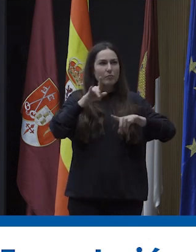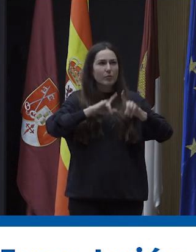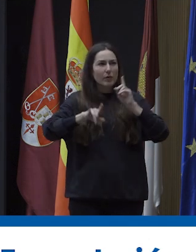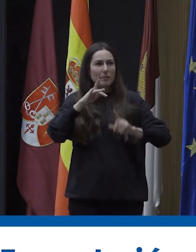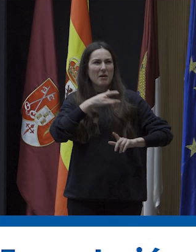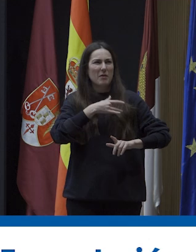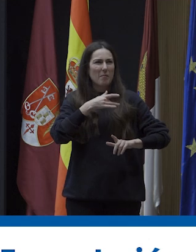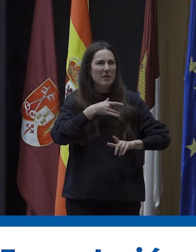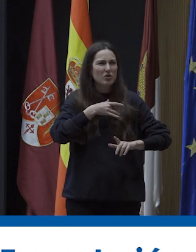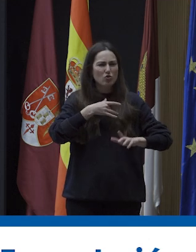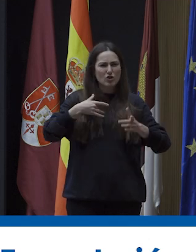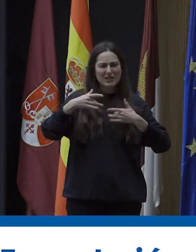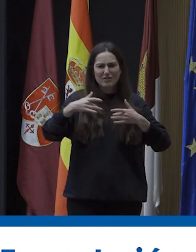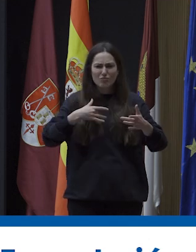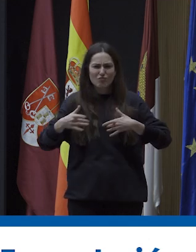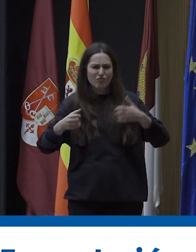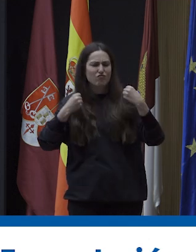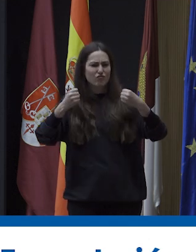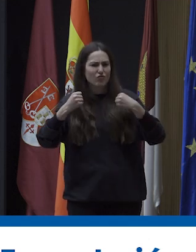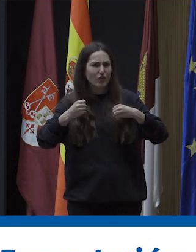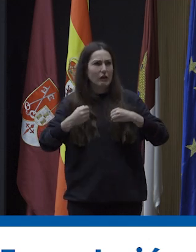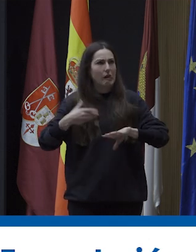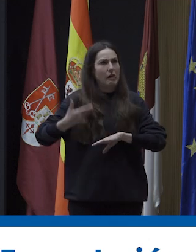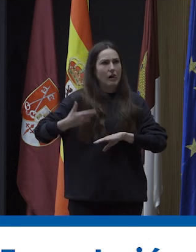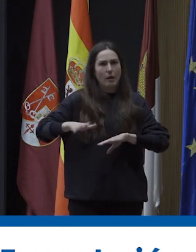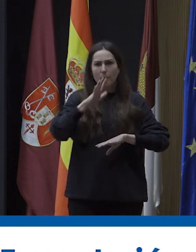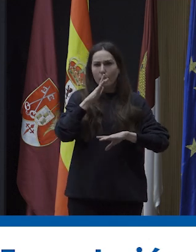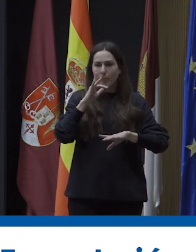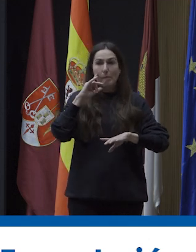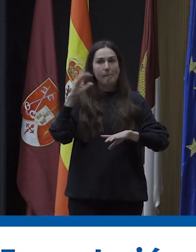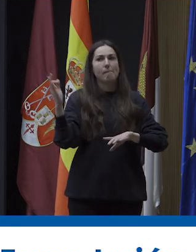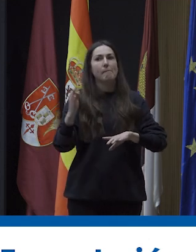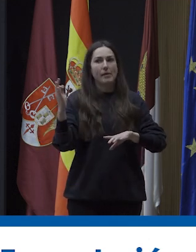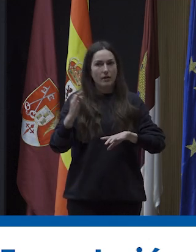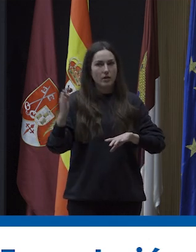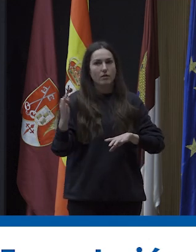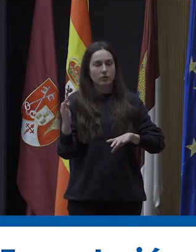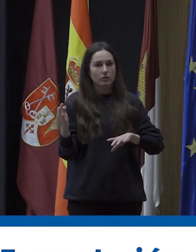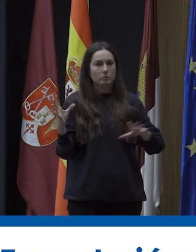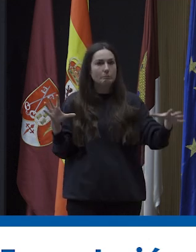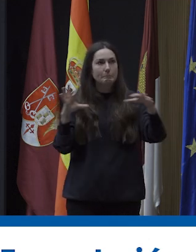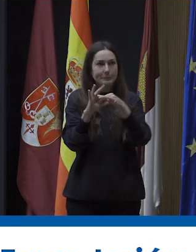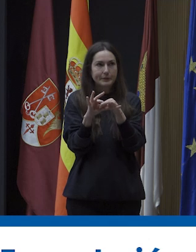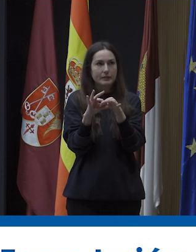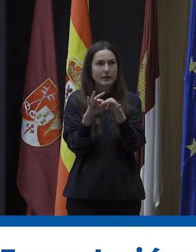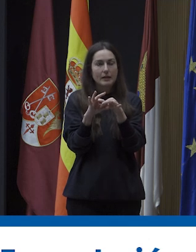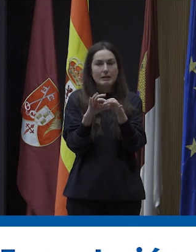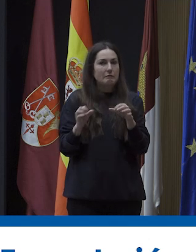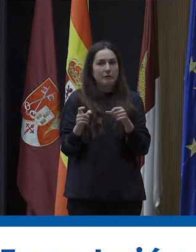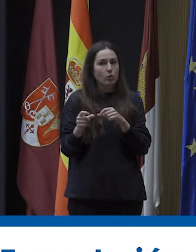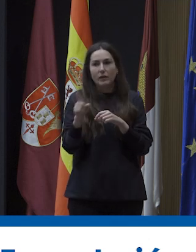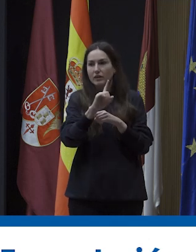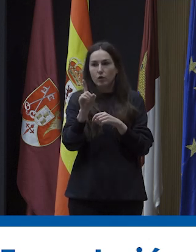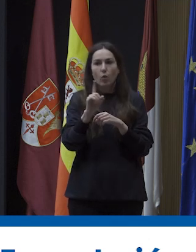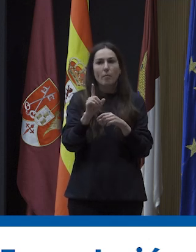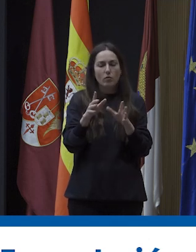peculiares síntomas de gran importancia por la clase de peligro que se le asocia, no extremadamente infrecuente, que merece ser mencionado